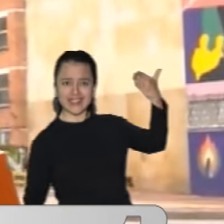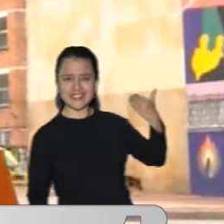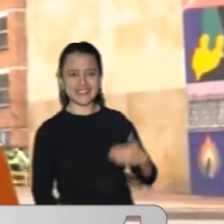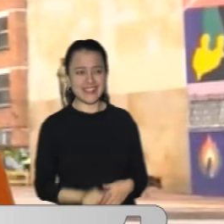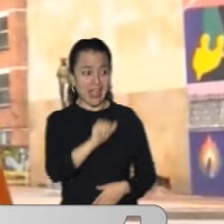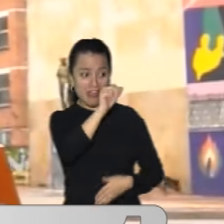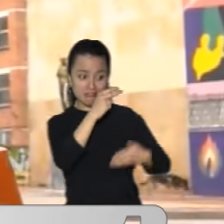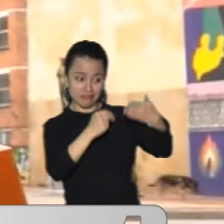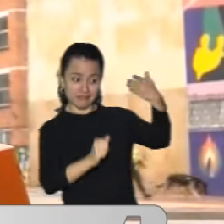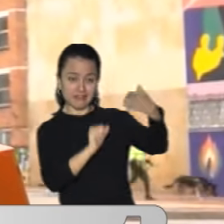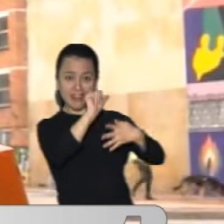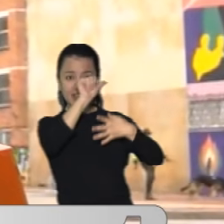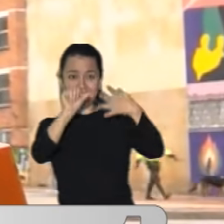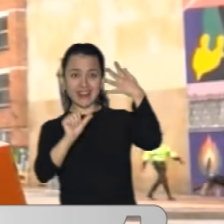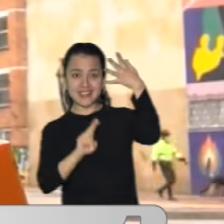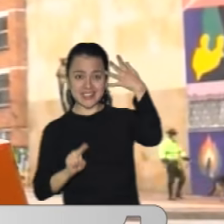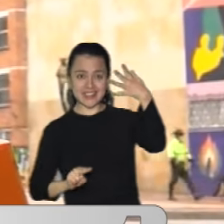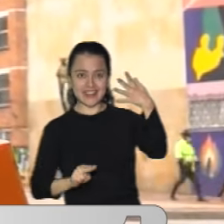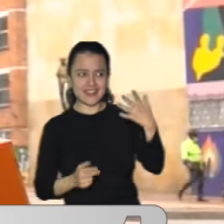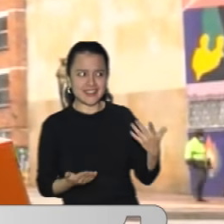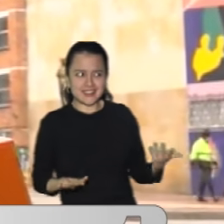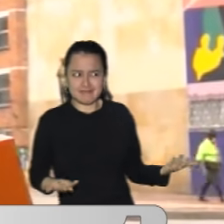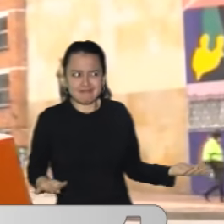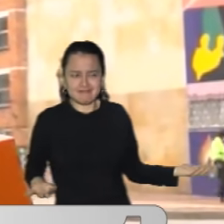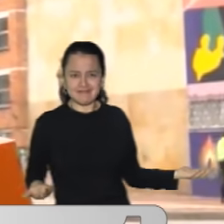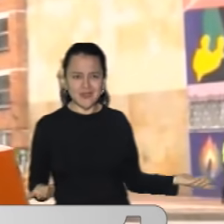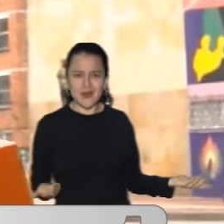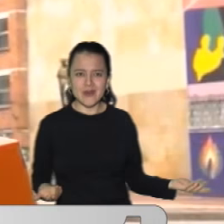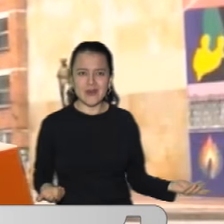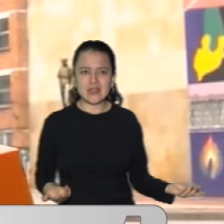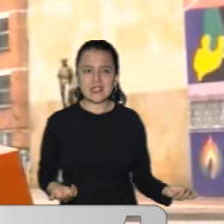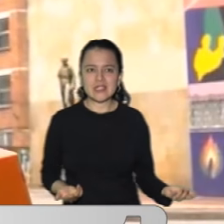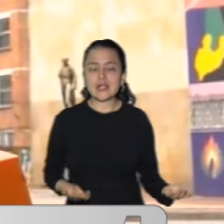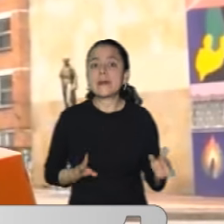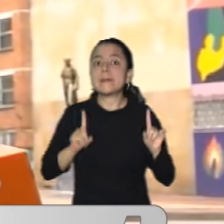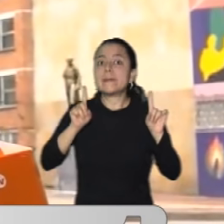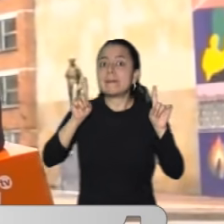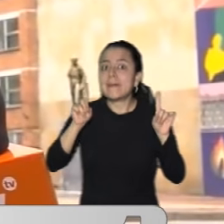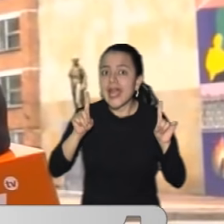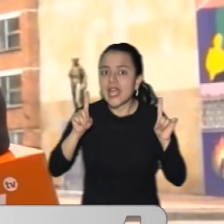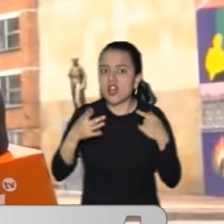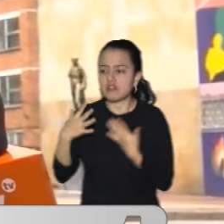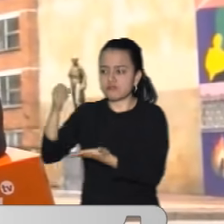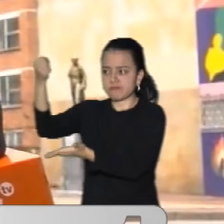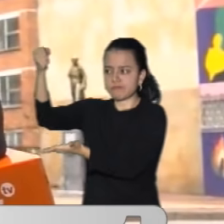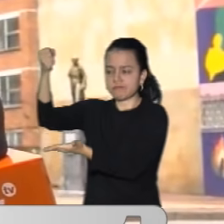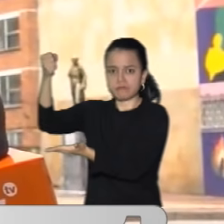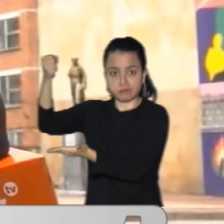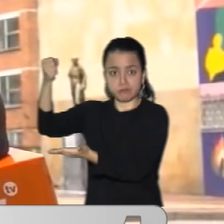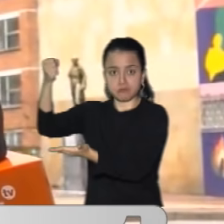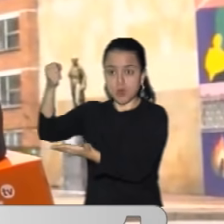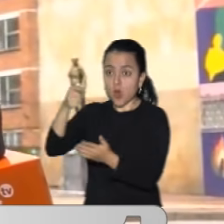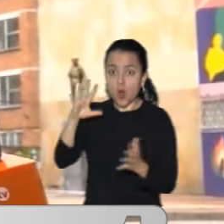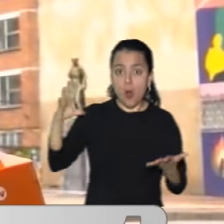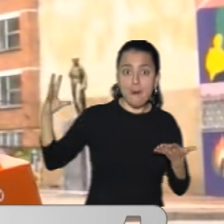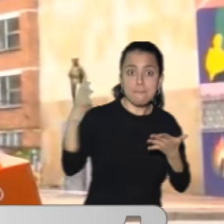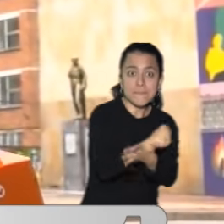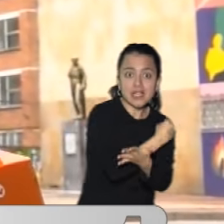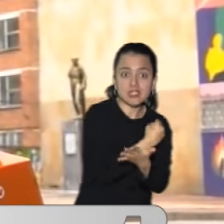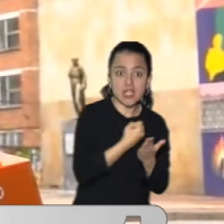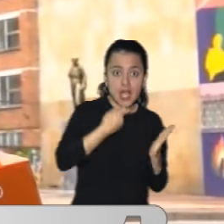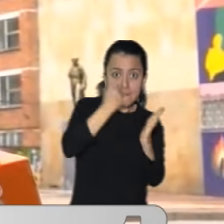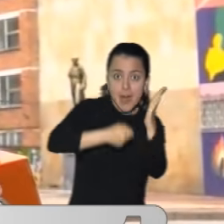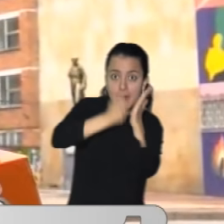plan Z es subsidiar con una parte del cupo y con impuestos generales que ya pagamos todos los